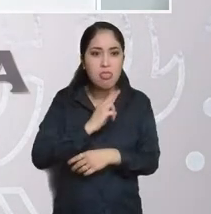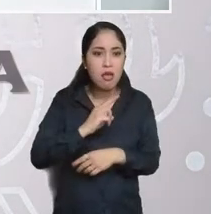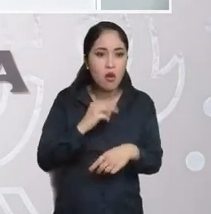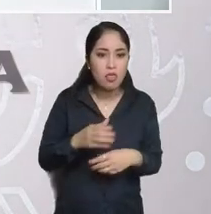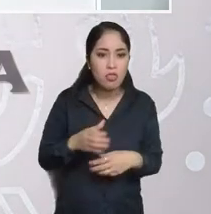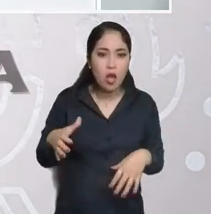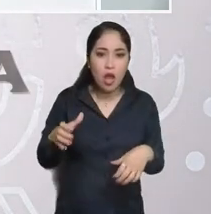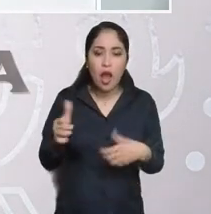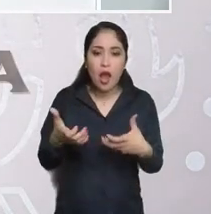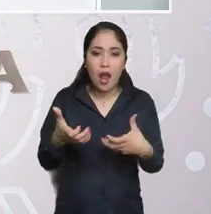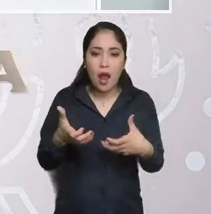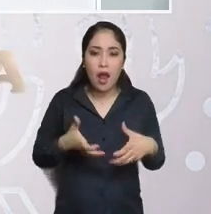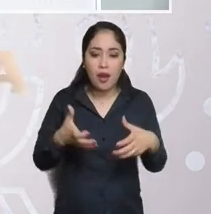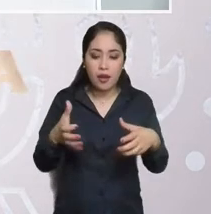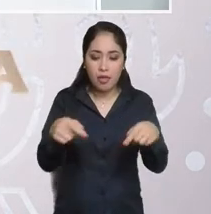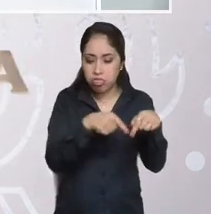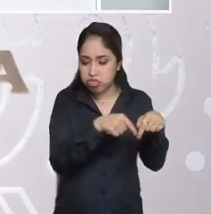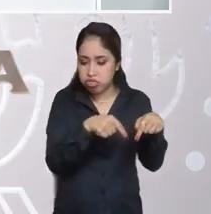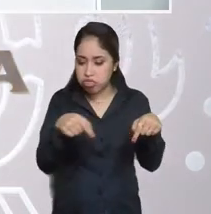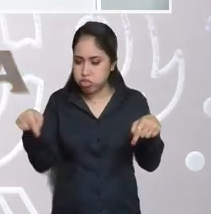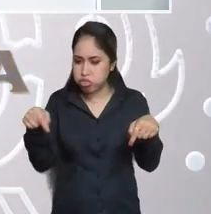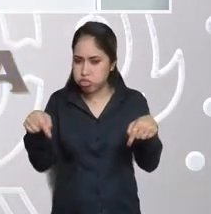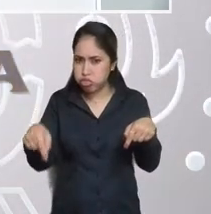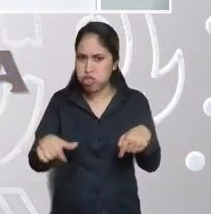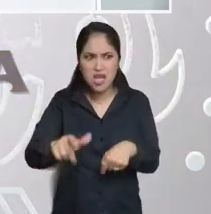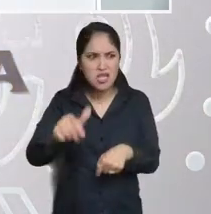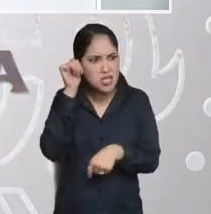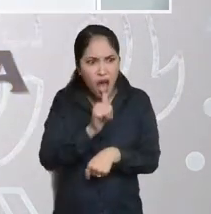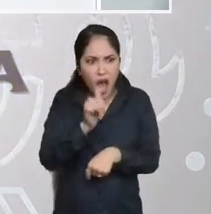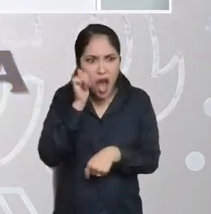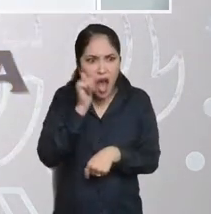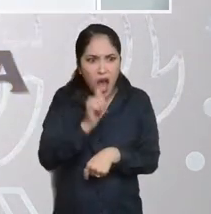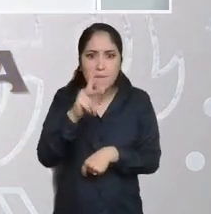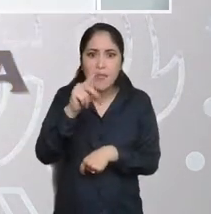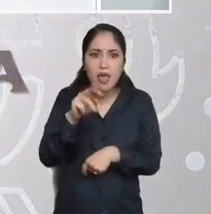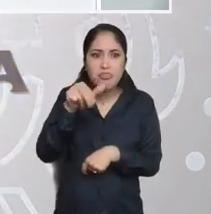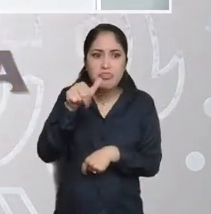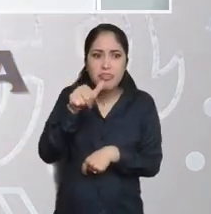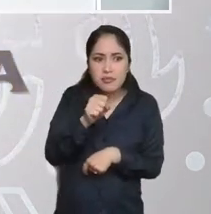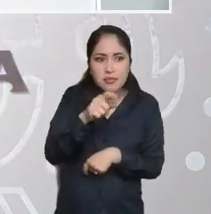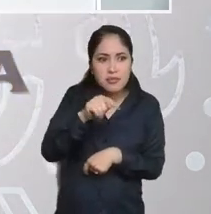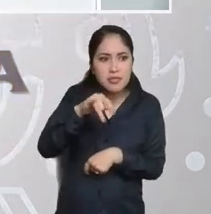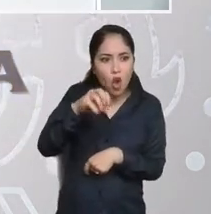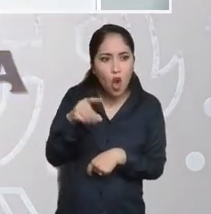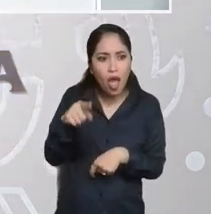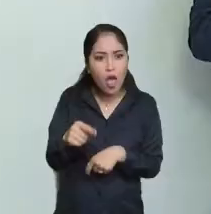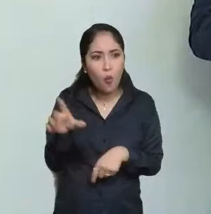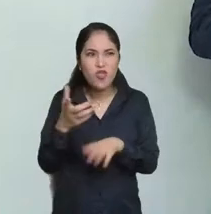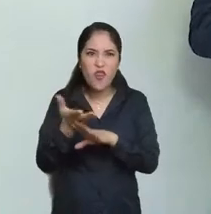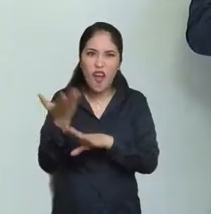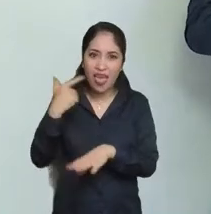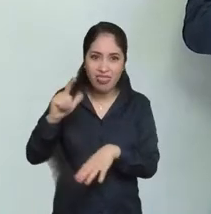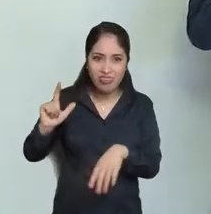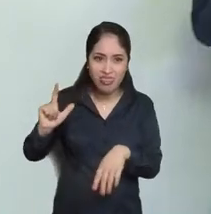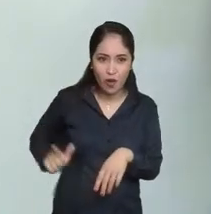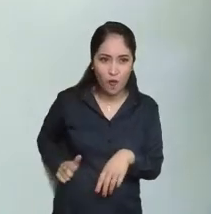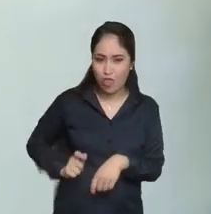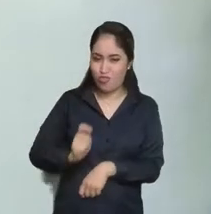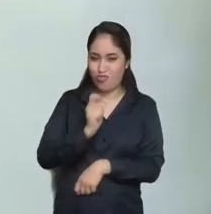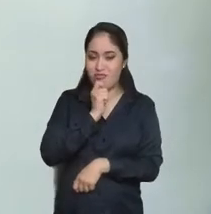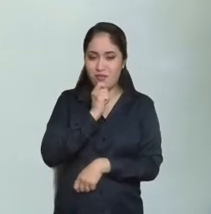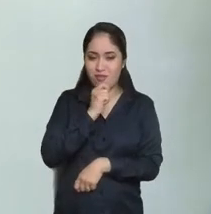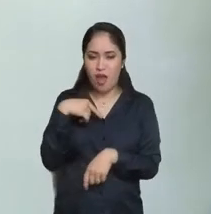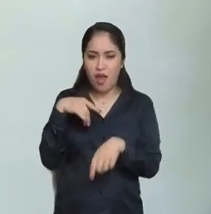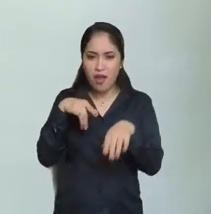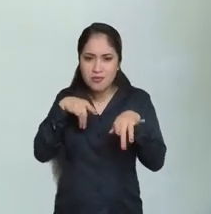rato me agarraban ahí, me paraban porque no te brincabas los topes. Ahí en el campo Esperanza de Chabelo,